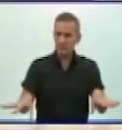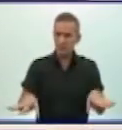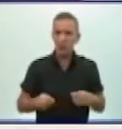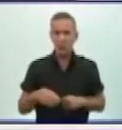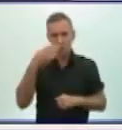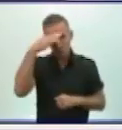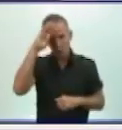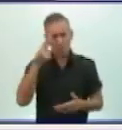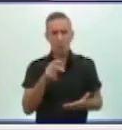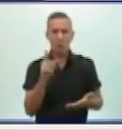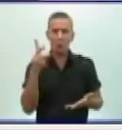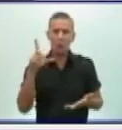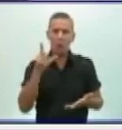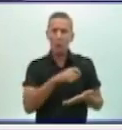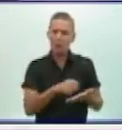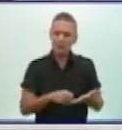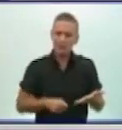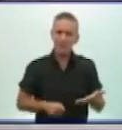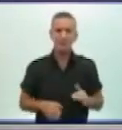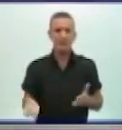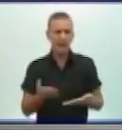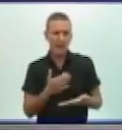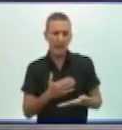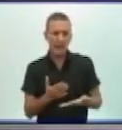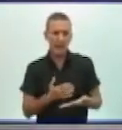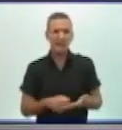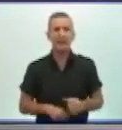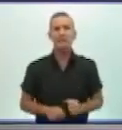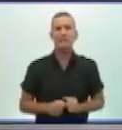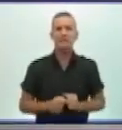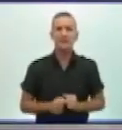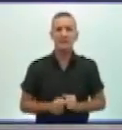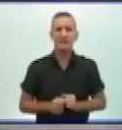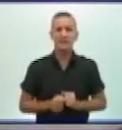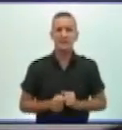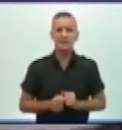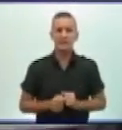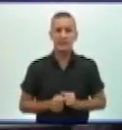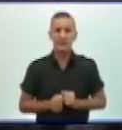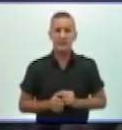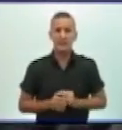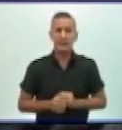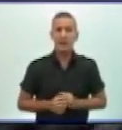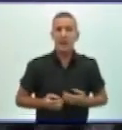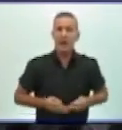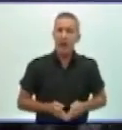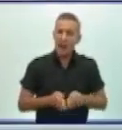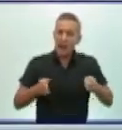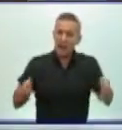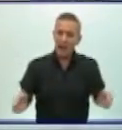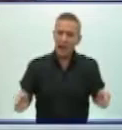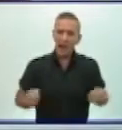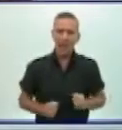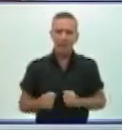y en el portal de la revista Alma Mater. Visita estos sitios y amplía tus conocimientos sobre esta conmovedora